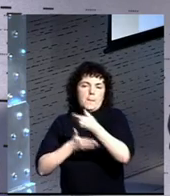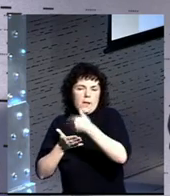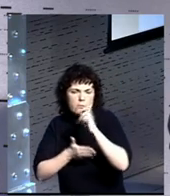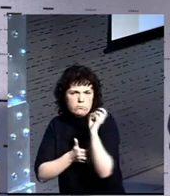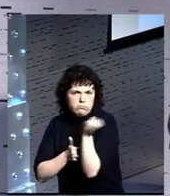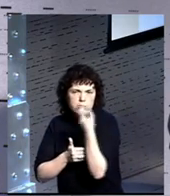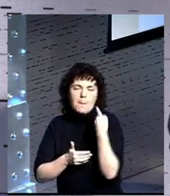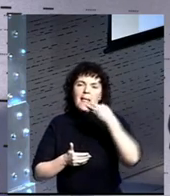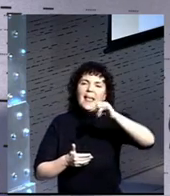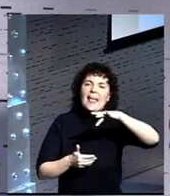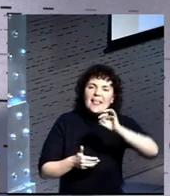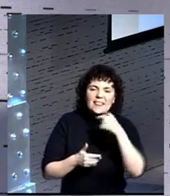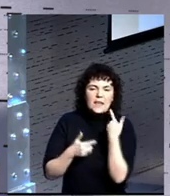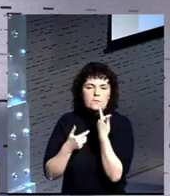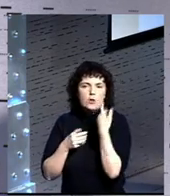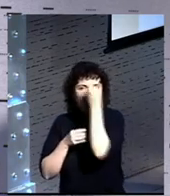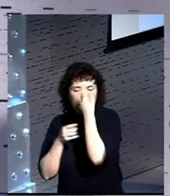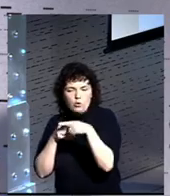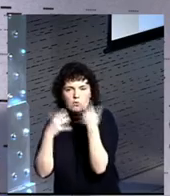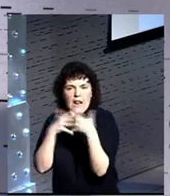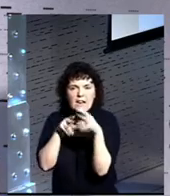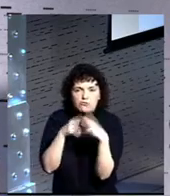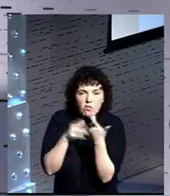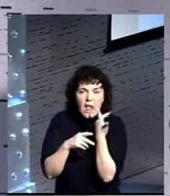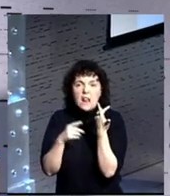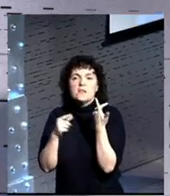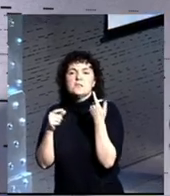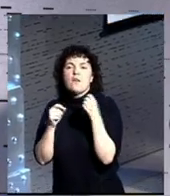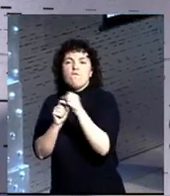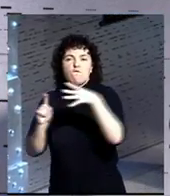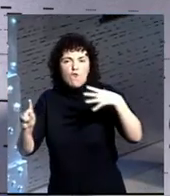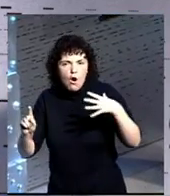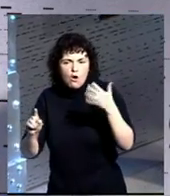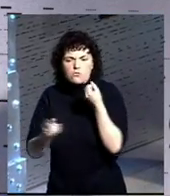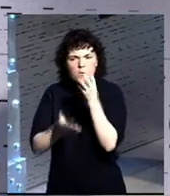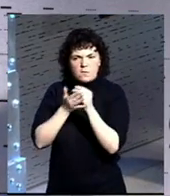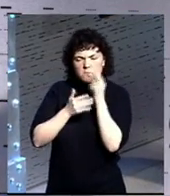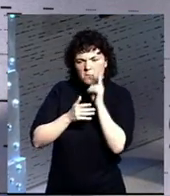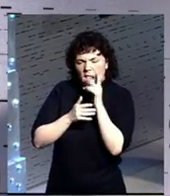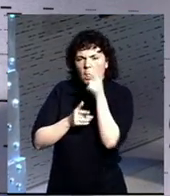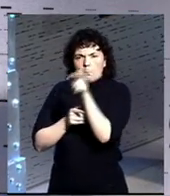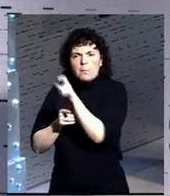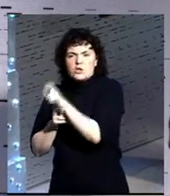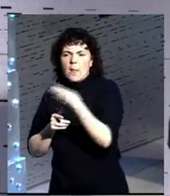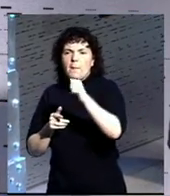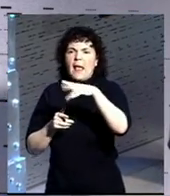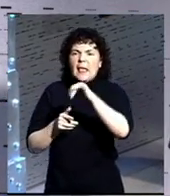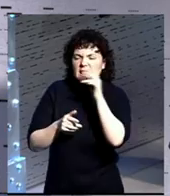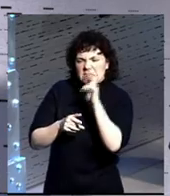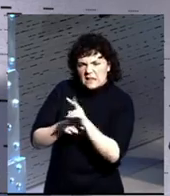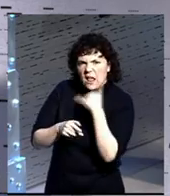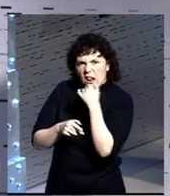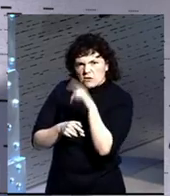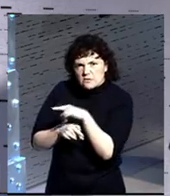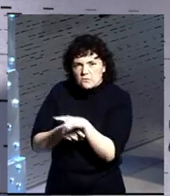sus servicios, tanto en las redes sociales, en foros. Hay veces que leo, ¿estará leyendo alguien de Bankinter este foro? Y yo lo leo y digo, sí, me